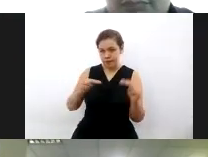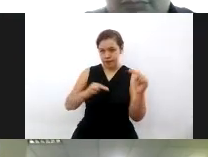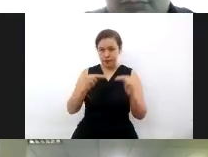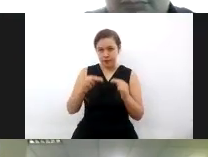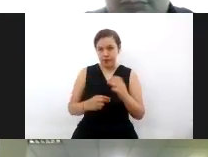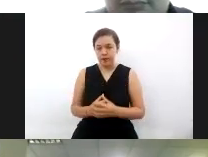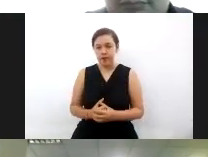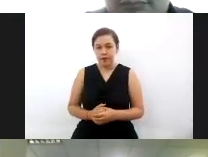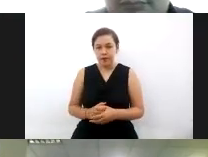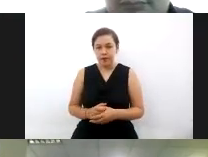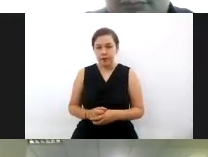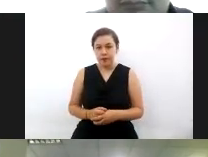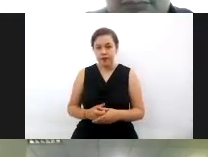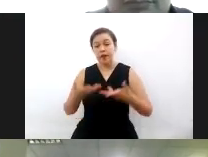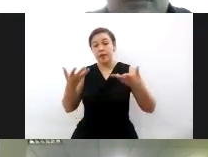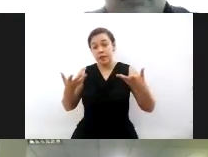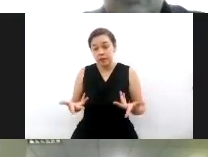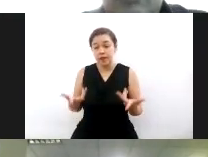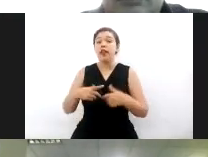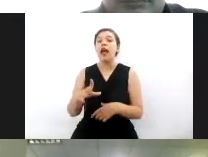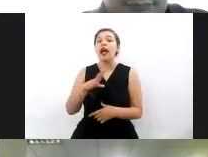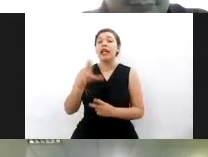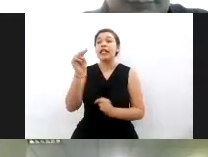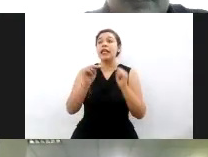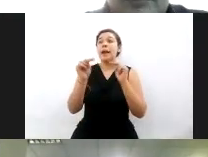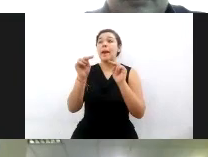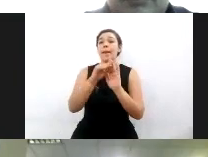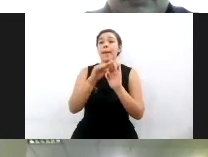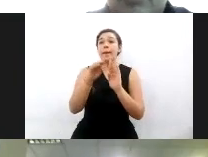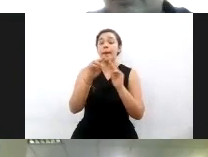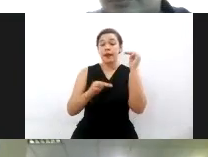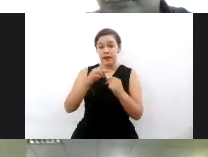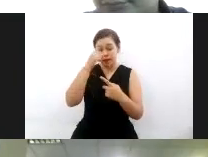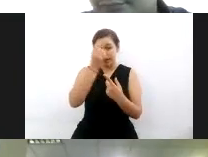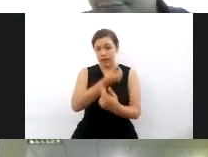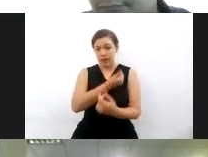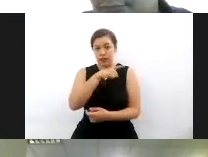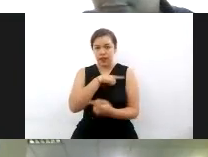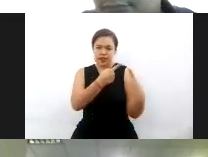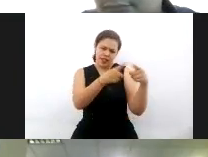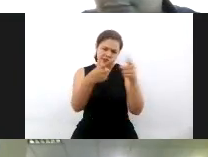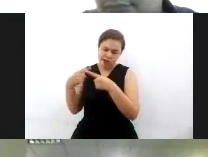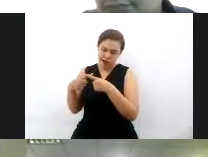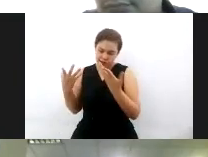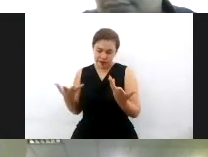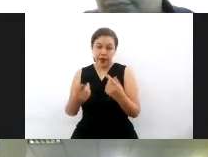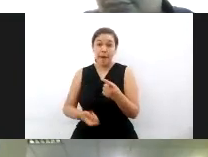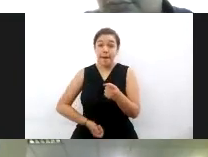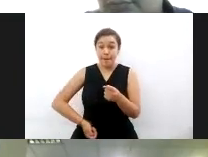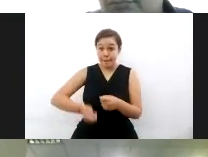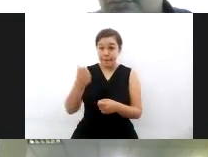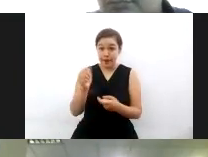Bueno, se estableció como medida de salubridad varias, pero la primera fue